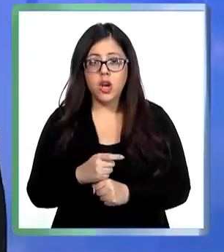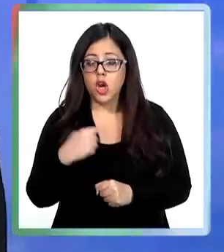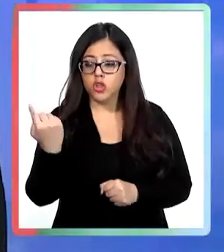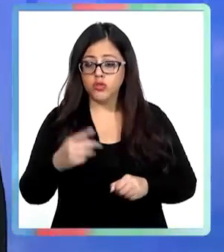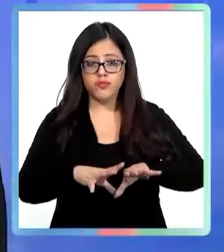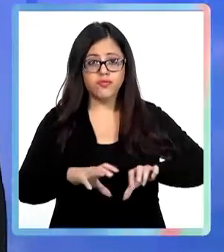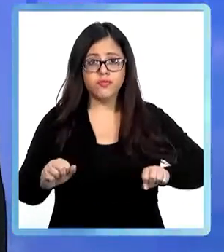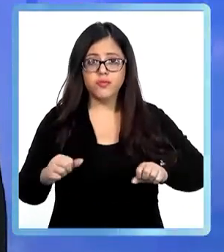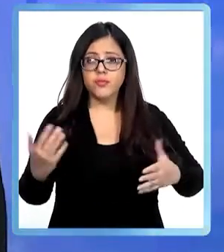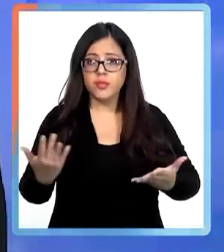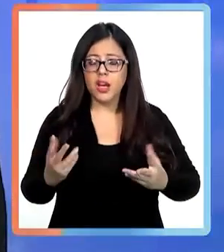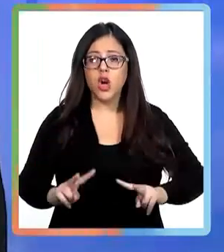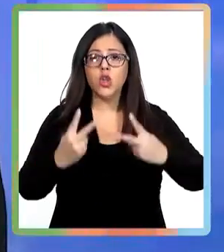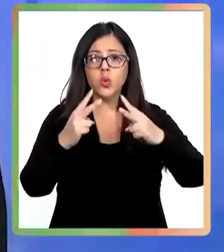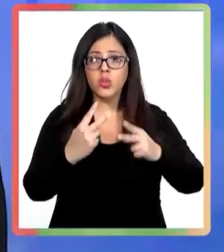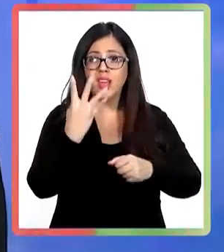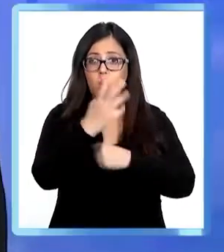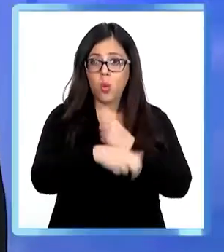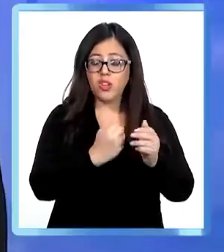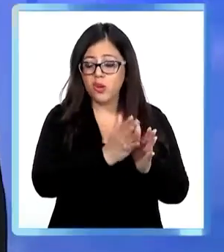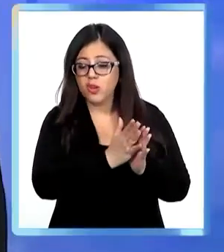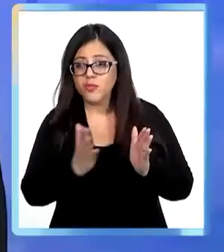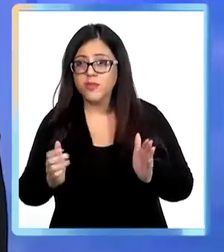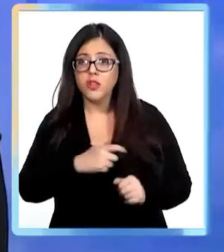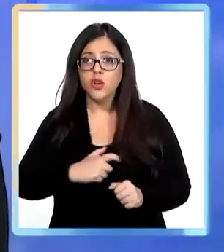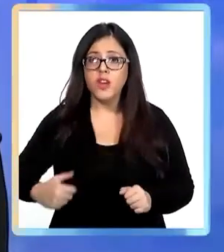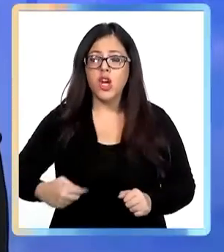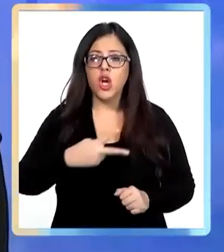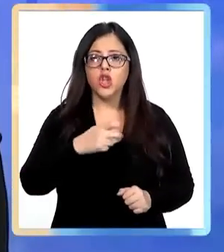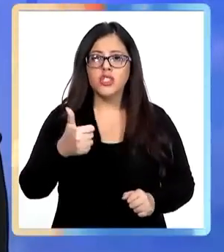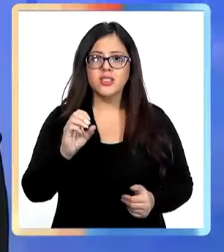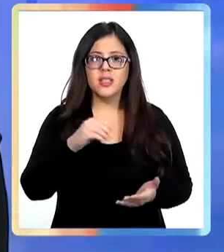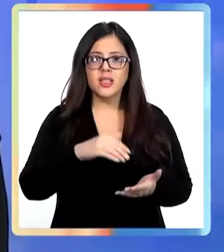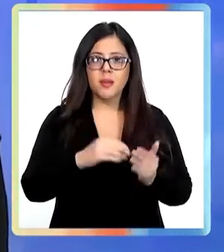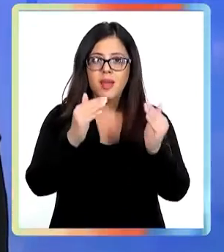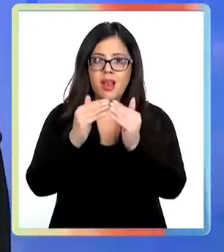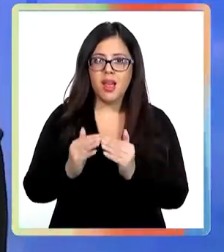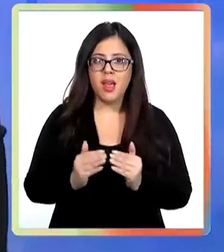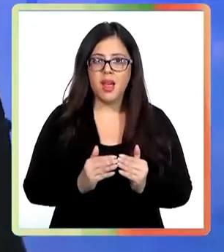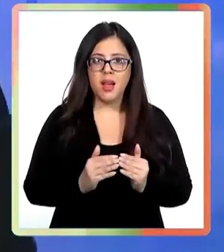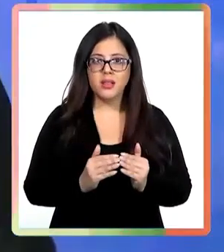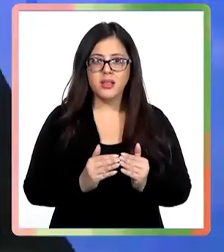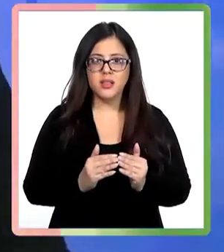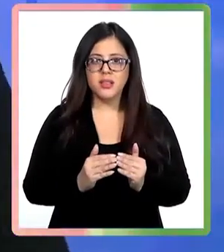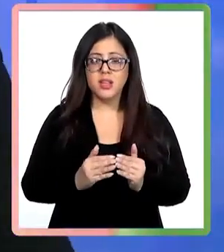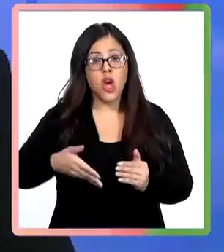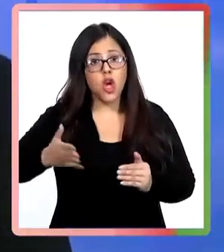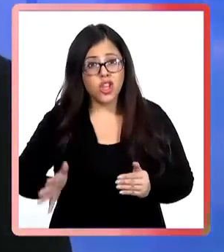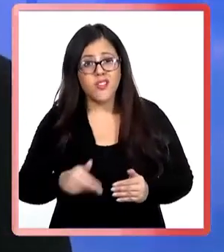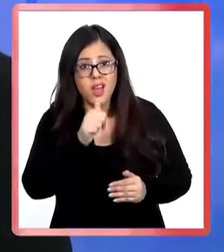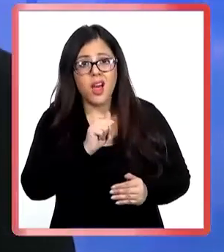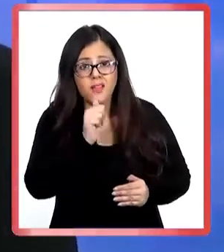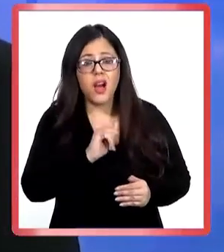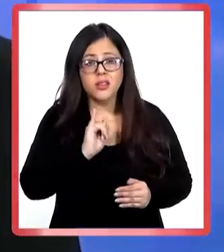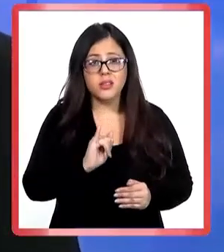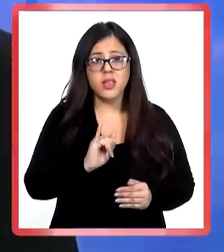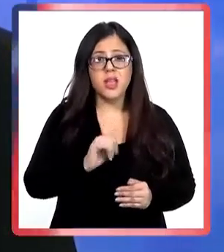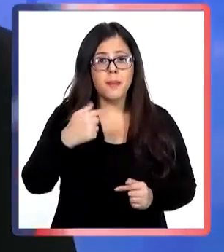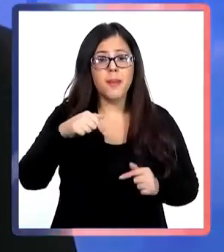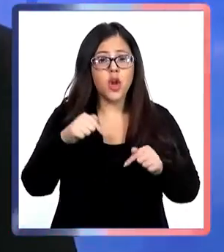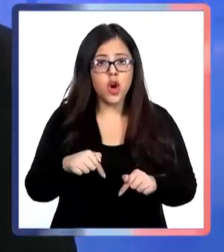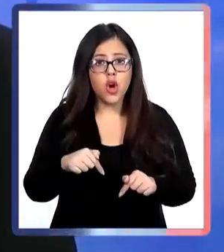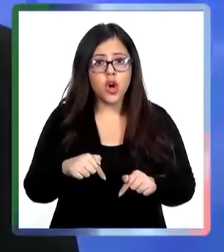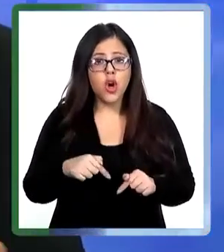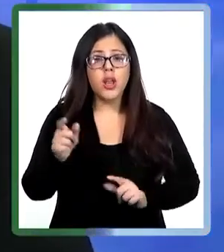hemos comprometido es a construir en los 4 años de nuestro gobierno 260.000 viviendas. Estamos todavía debajo del déficit, pero acá yo